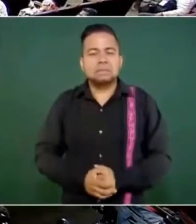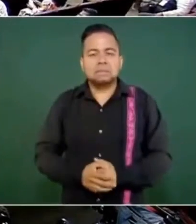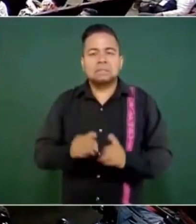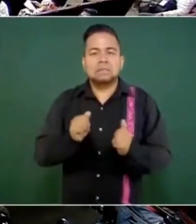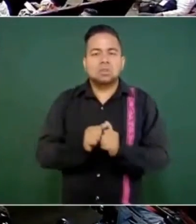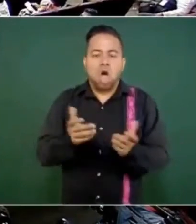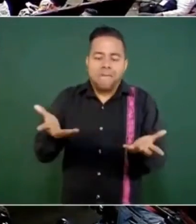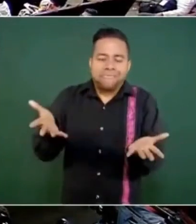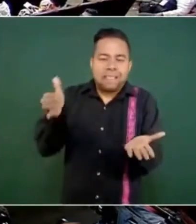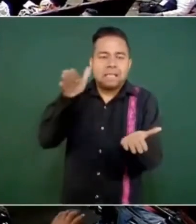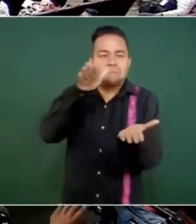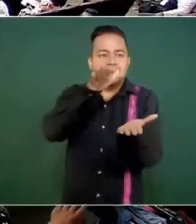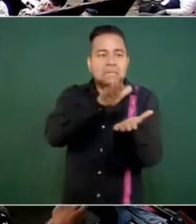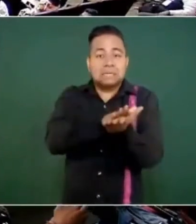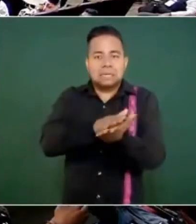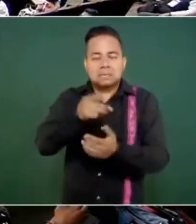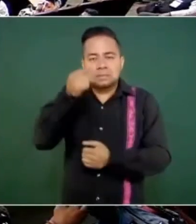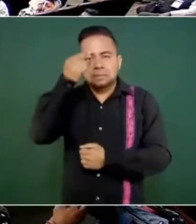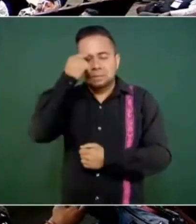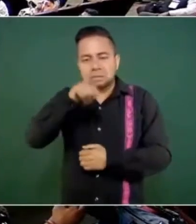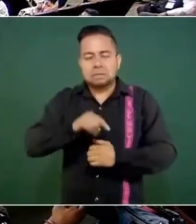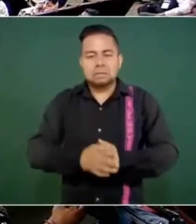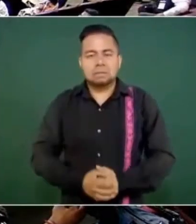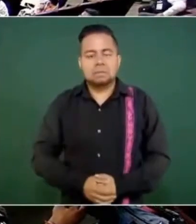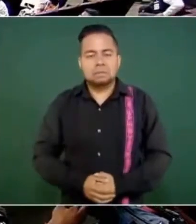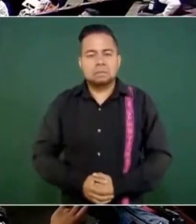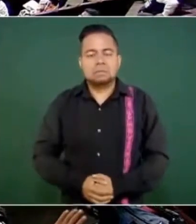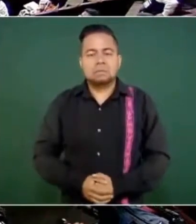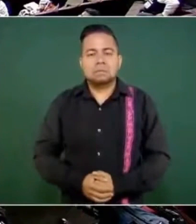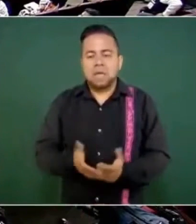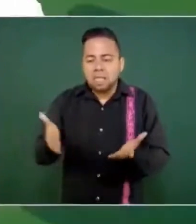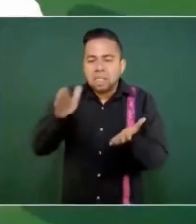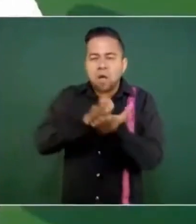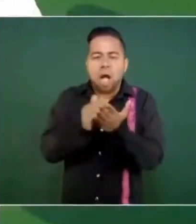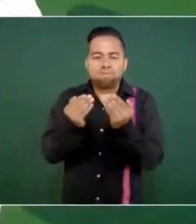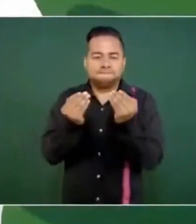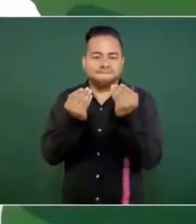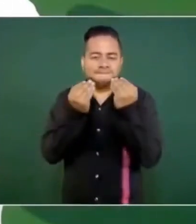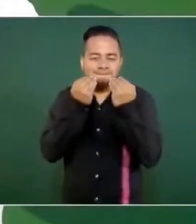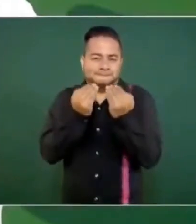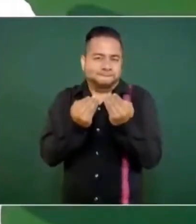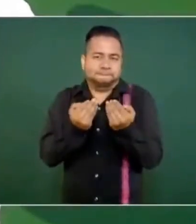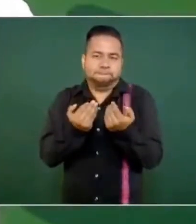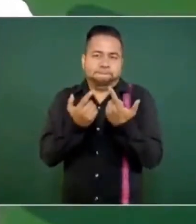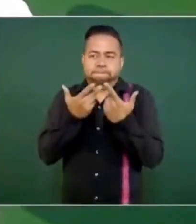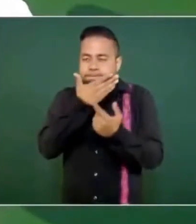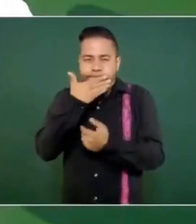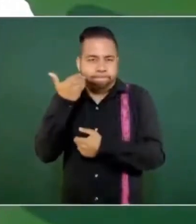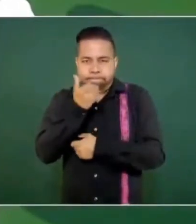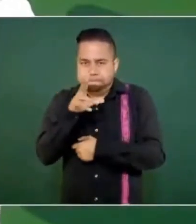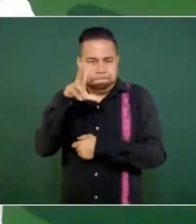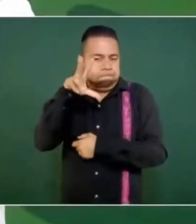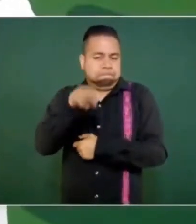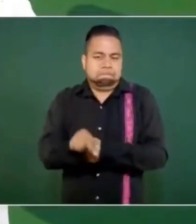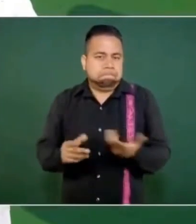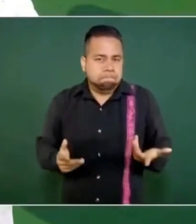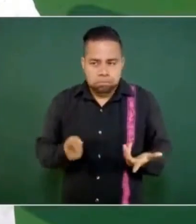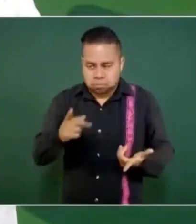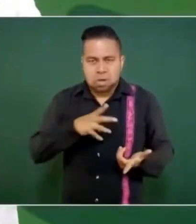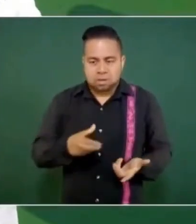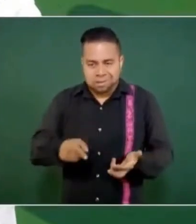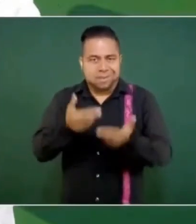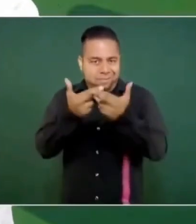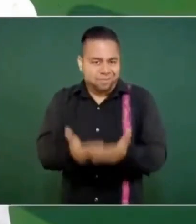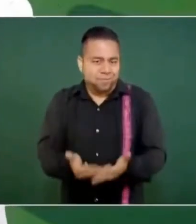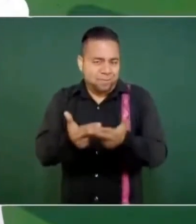tlayuda. Ya. Y eso no es tampoco cualquier cosa, ¿eh? Eso no se consigue en cualquier lugar, ¿eh?